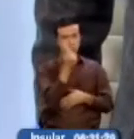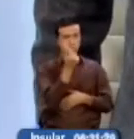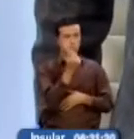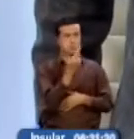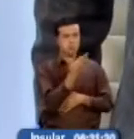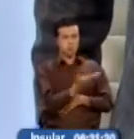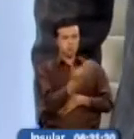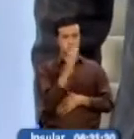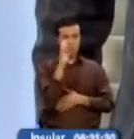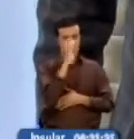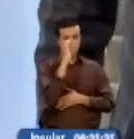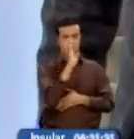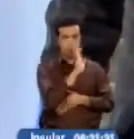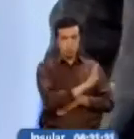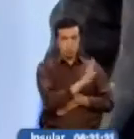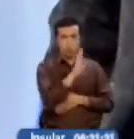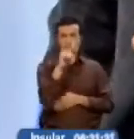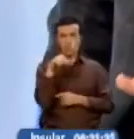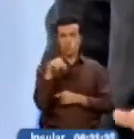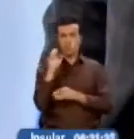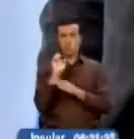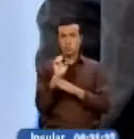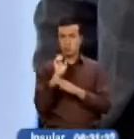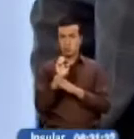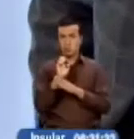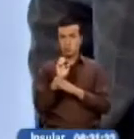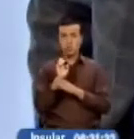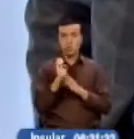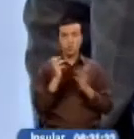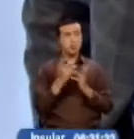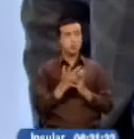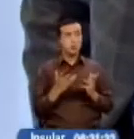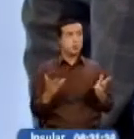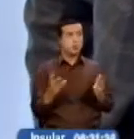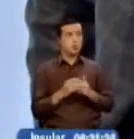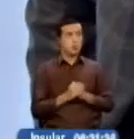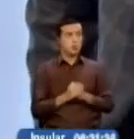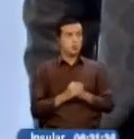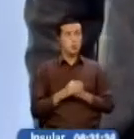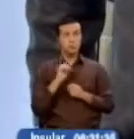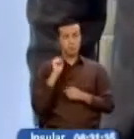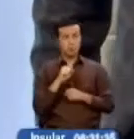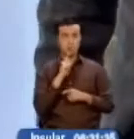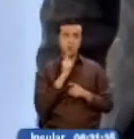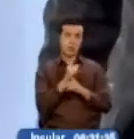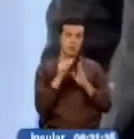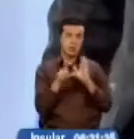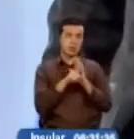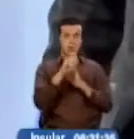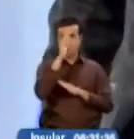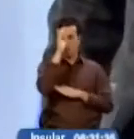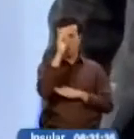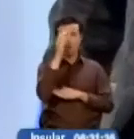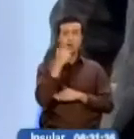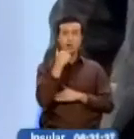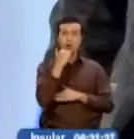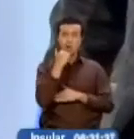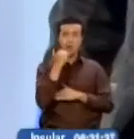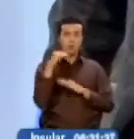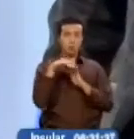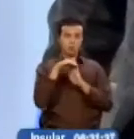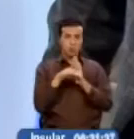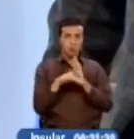de las casas editoras allá y los precios de las casas editoras acá existe la posicionado la ley de cultura establece alguna